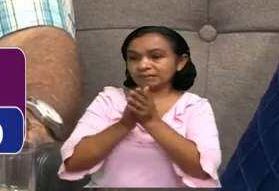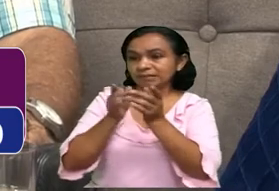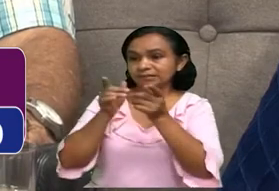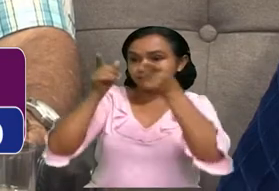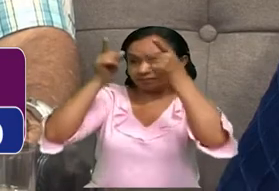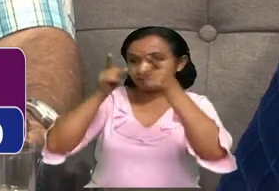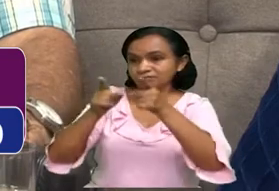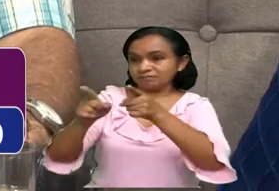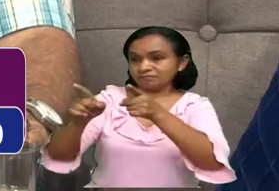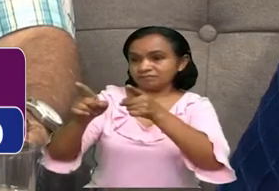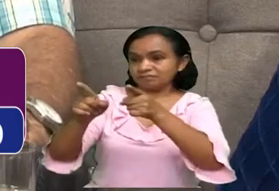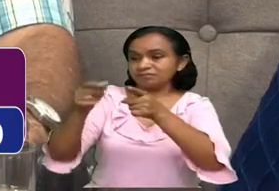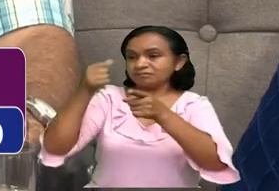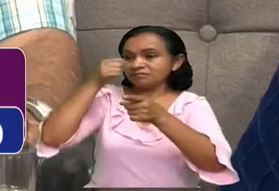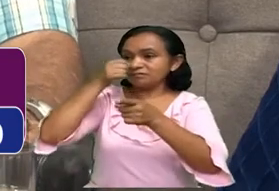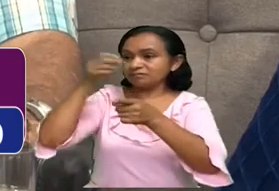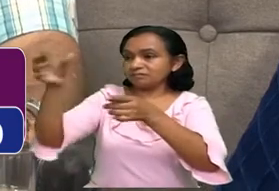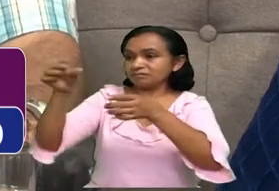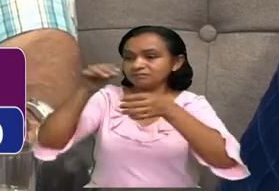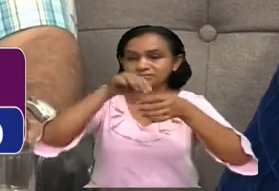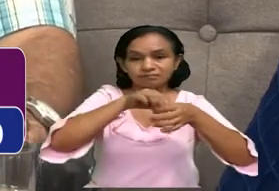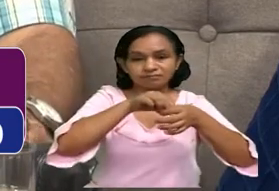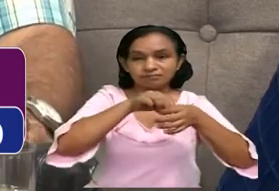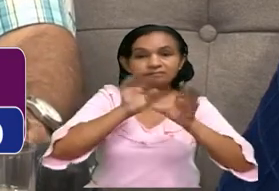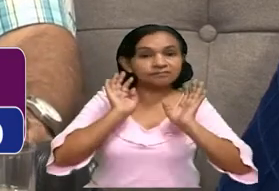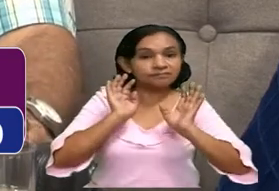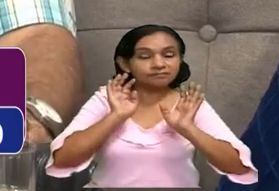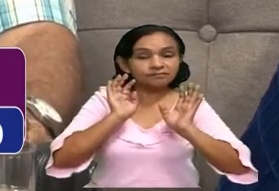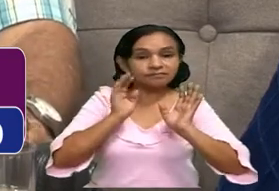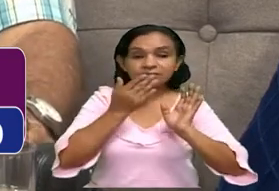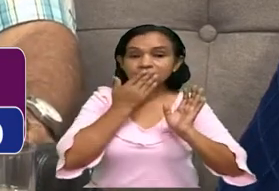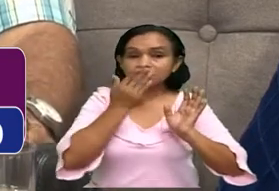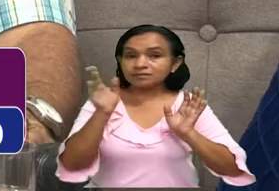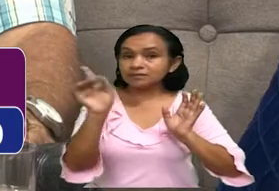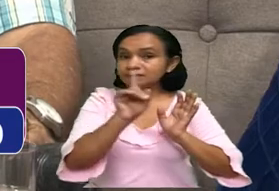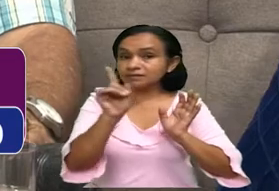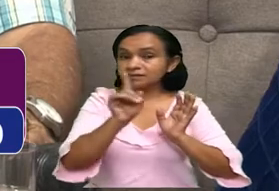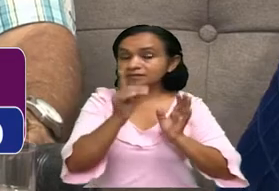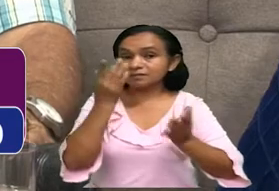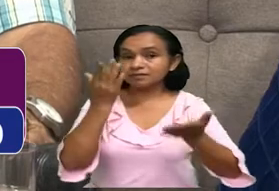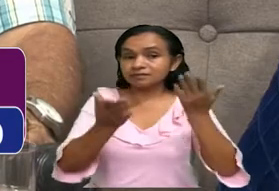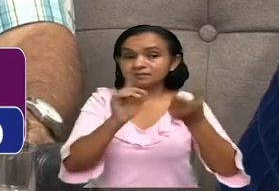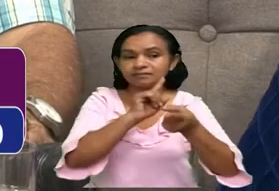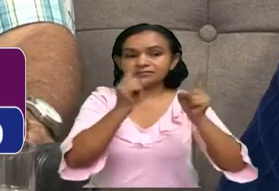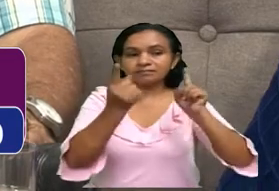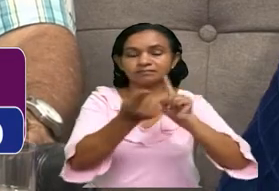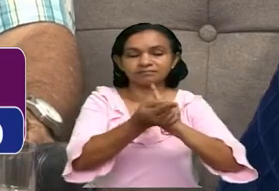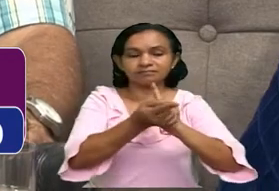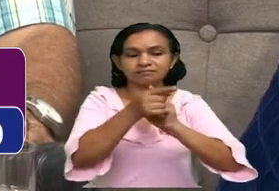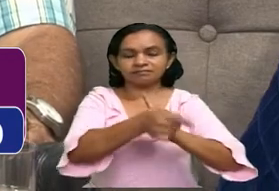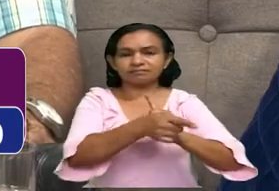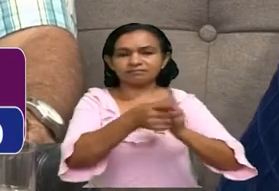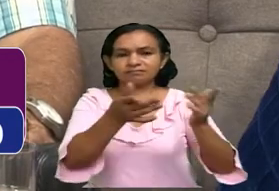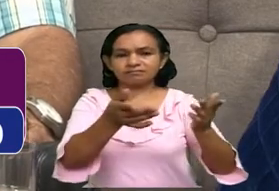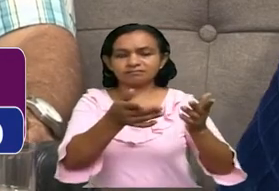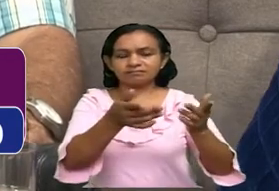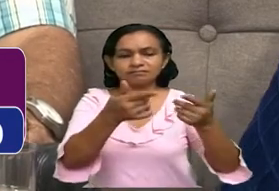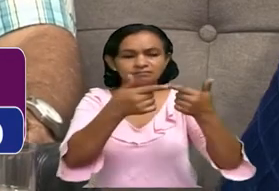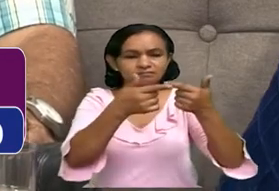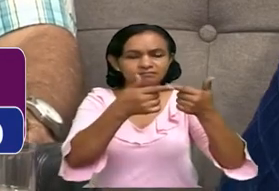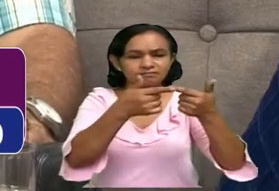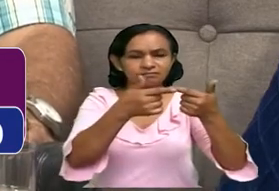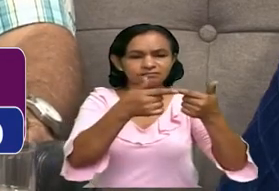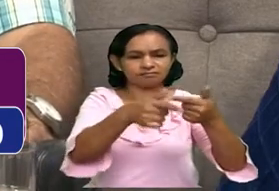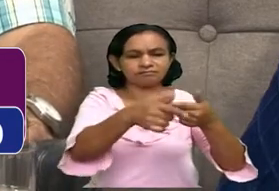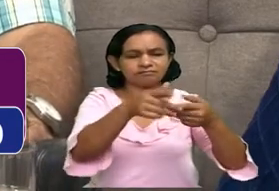mucho mercadeo sobre una raza que de repente no es conveniente. Entonces eso hace que de repente los hatos se